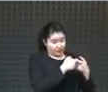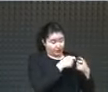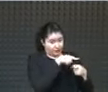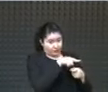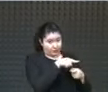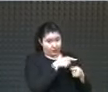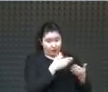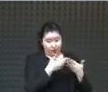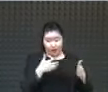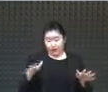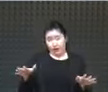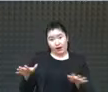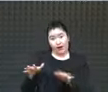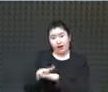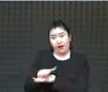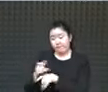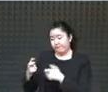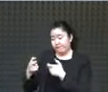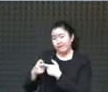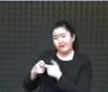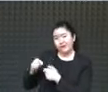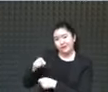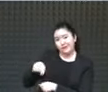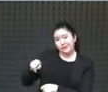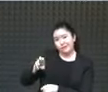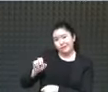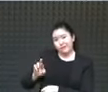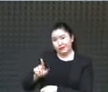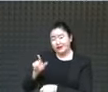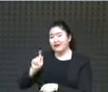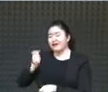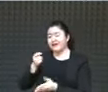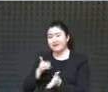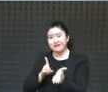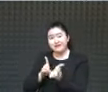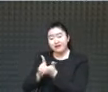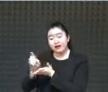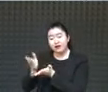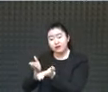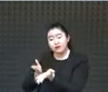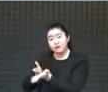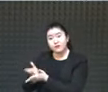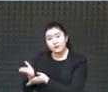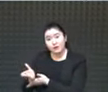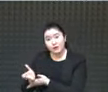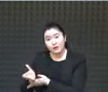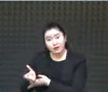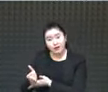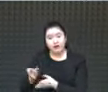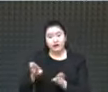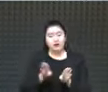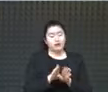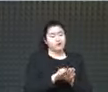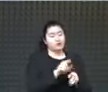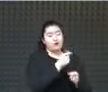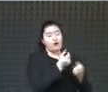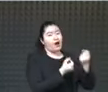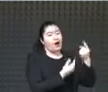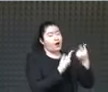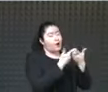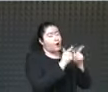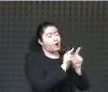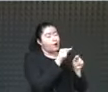moral. Porque son los derechos. Es decir, dejamos de atender focalmente a cierto